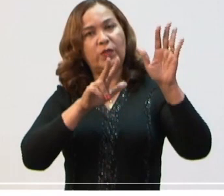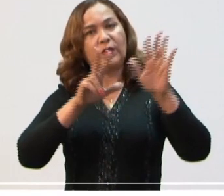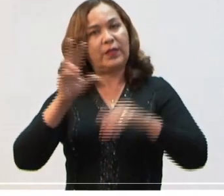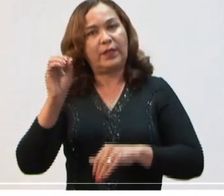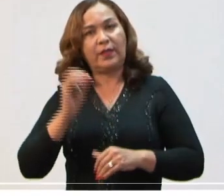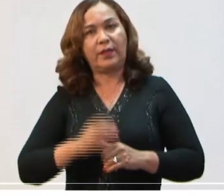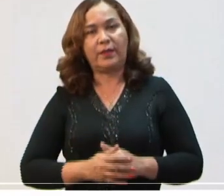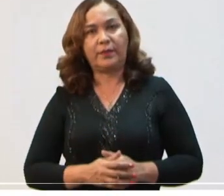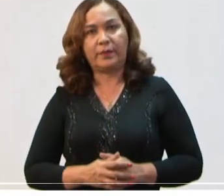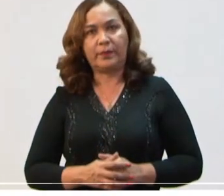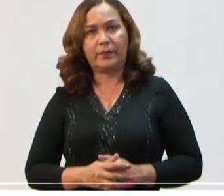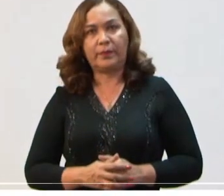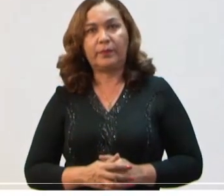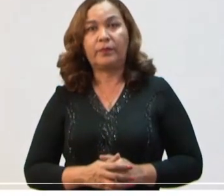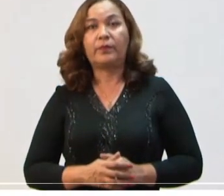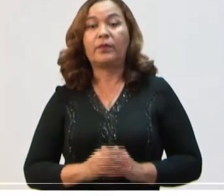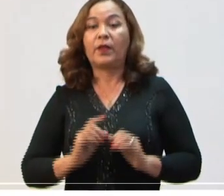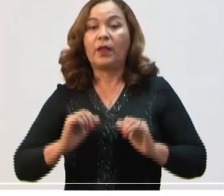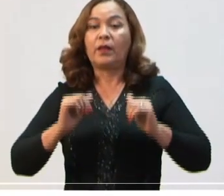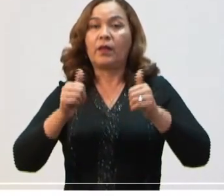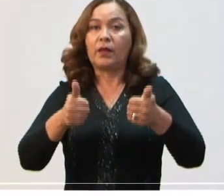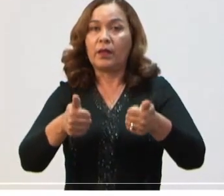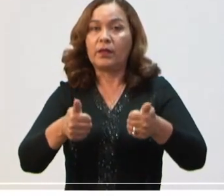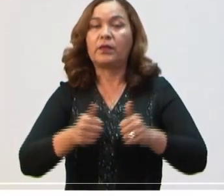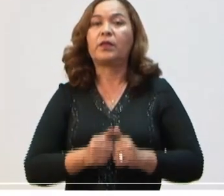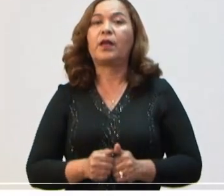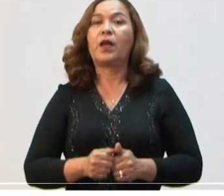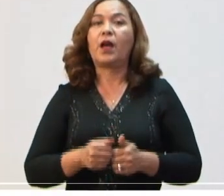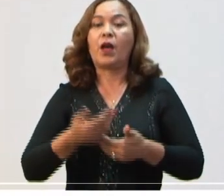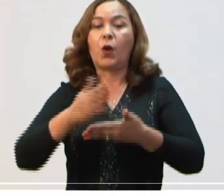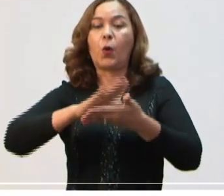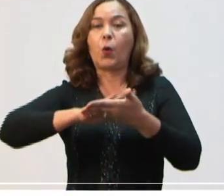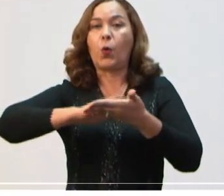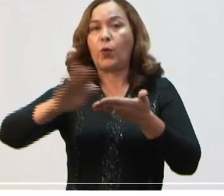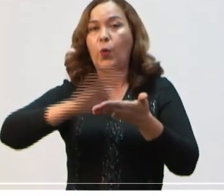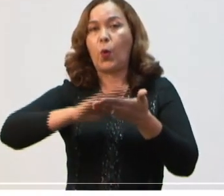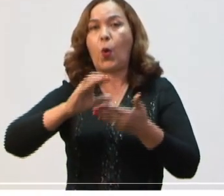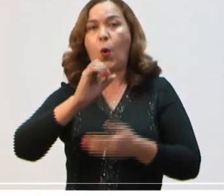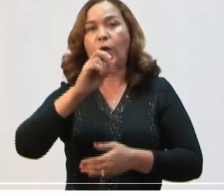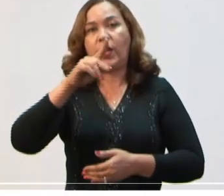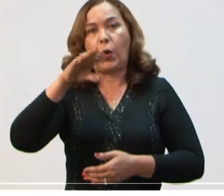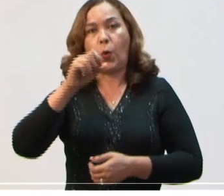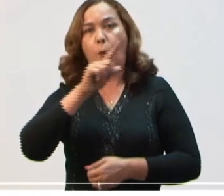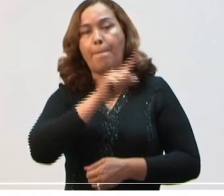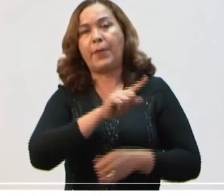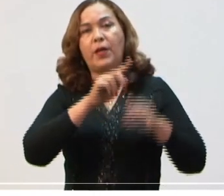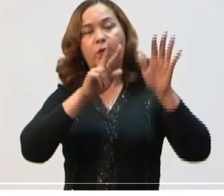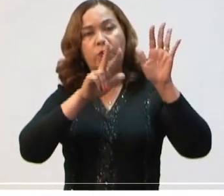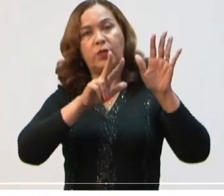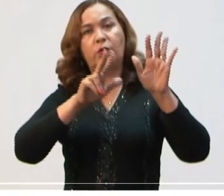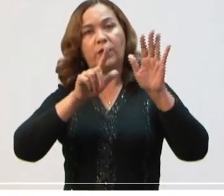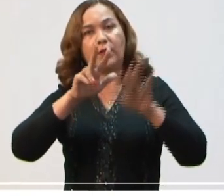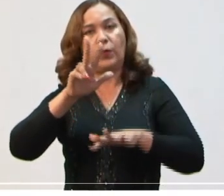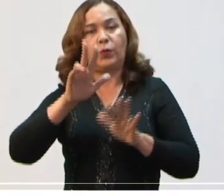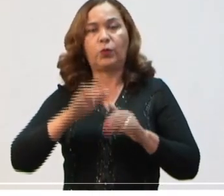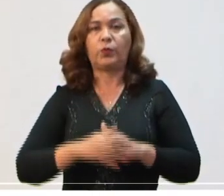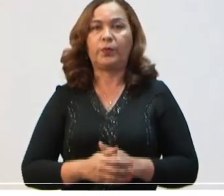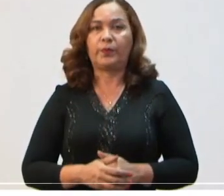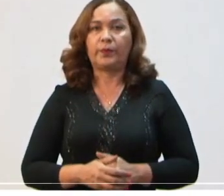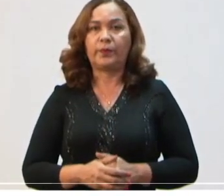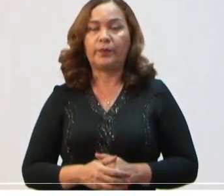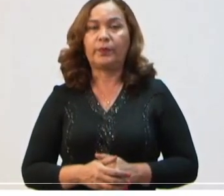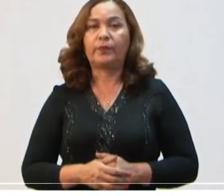1870 entró en circulación el correo del orinoco 1818